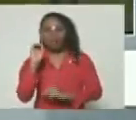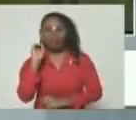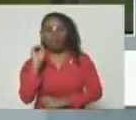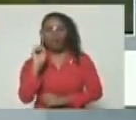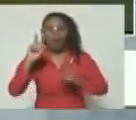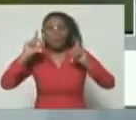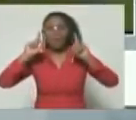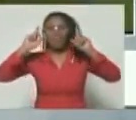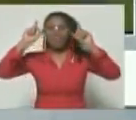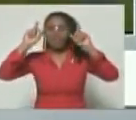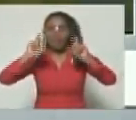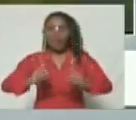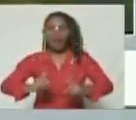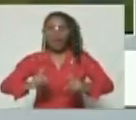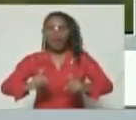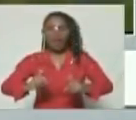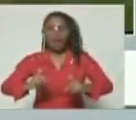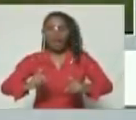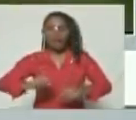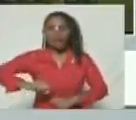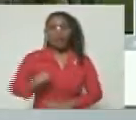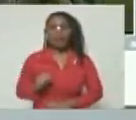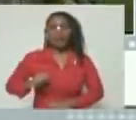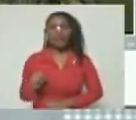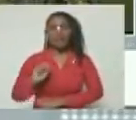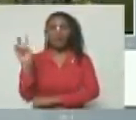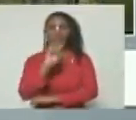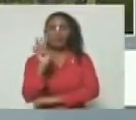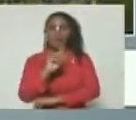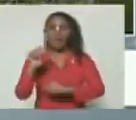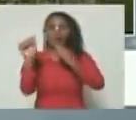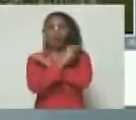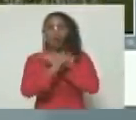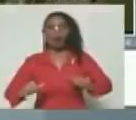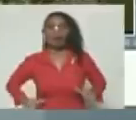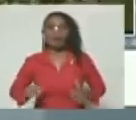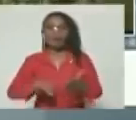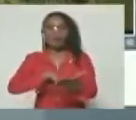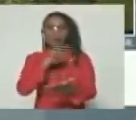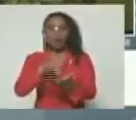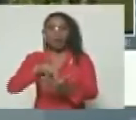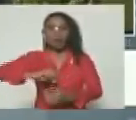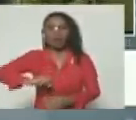profesionales de la Policía Venezolana, de la Guardia Nacional Bolivariana.